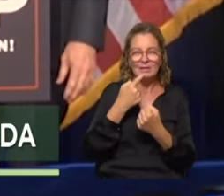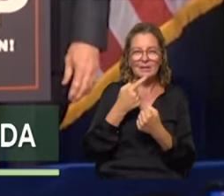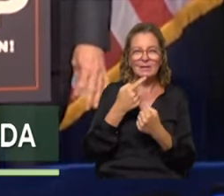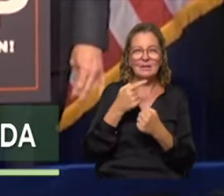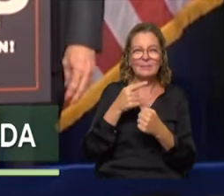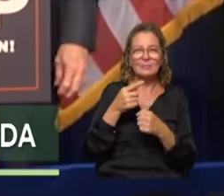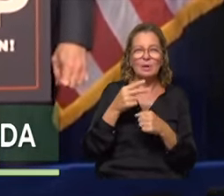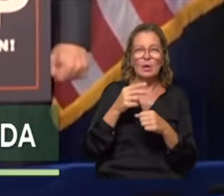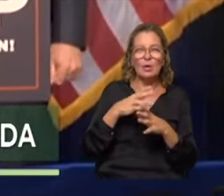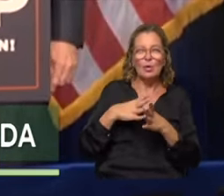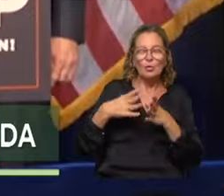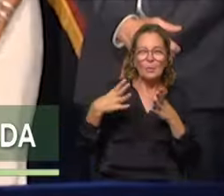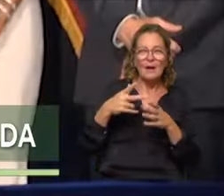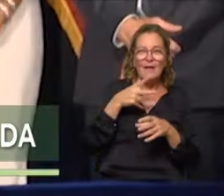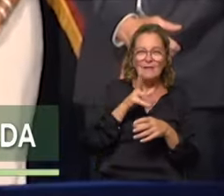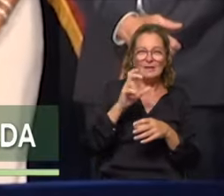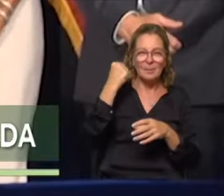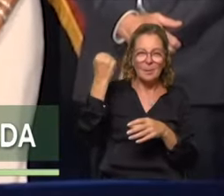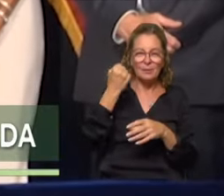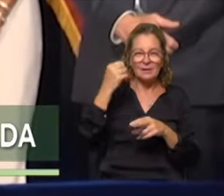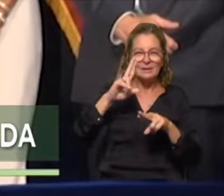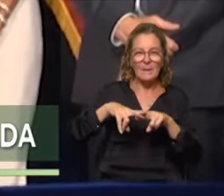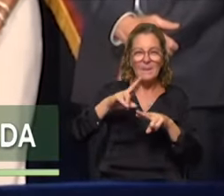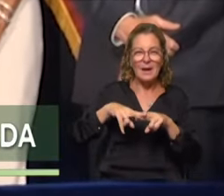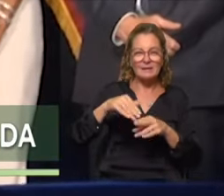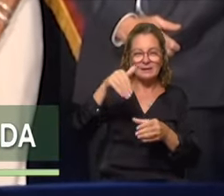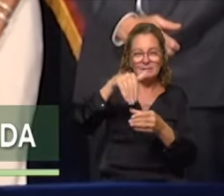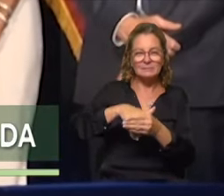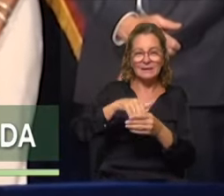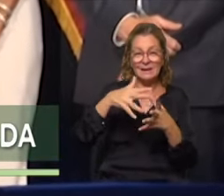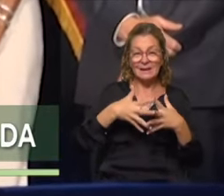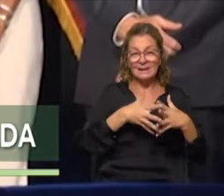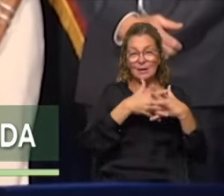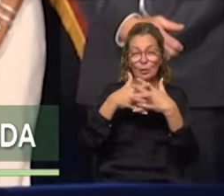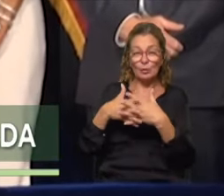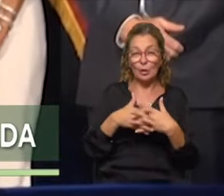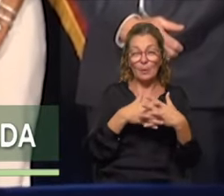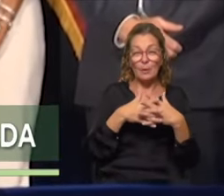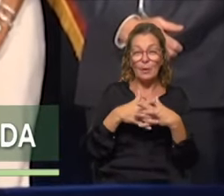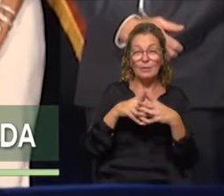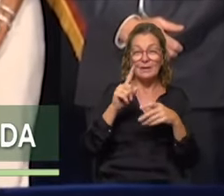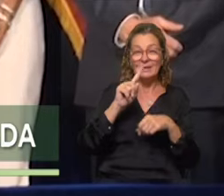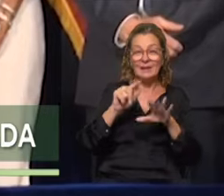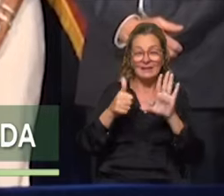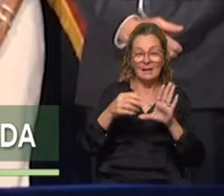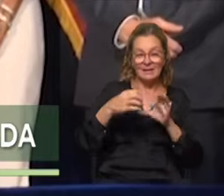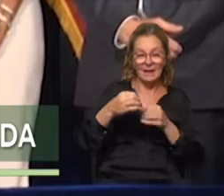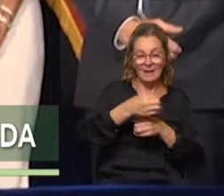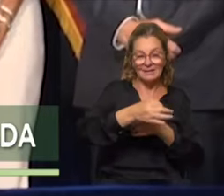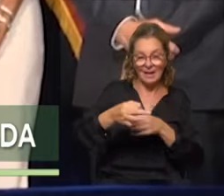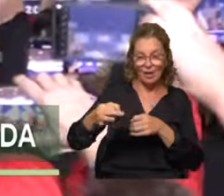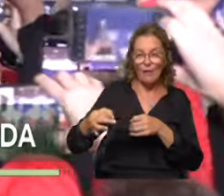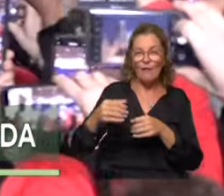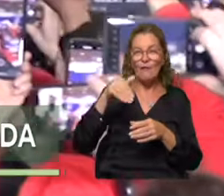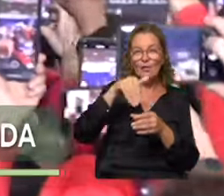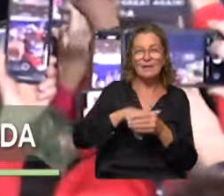del Supermartes, una de las fechas más importantes del calendario electoral estadounidense, cuando los electores de 16 estados votarán quiénes serán